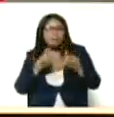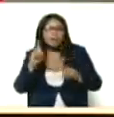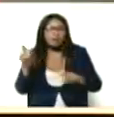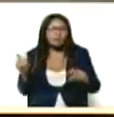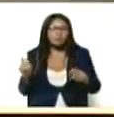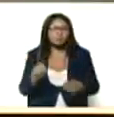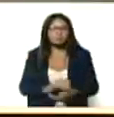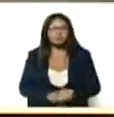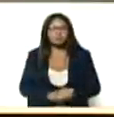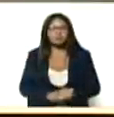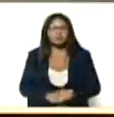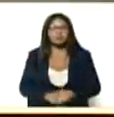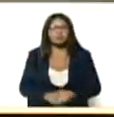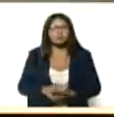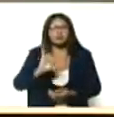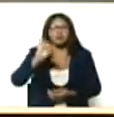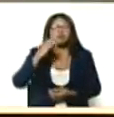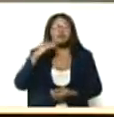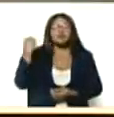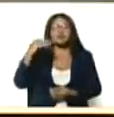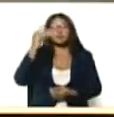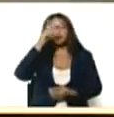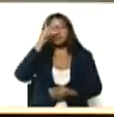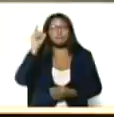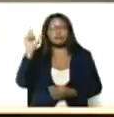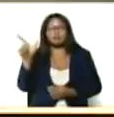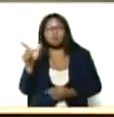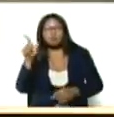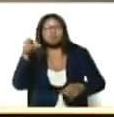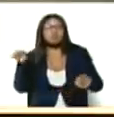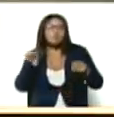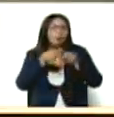la JP Subi, del PSUV,